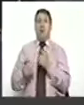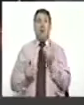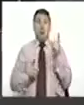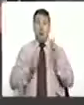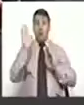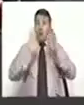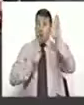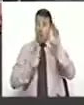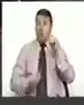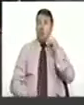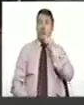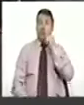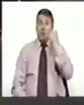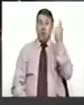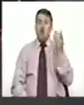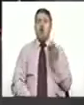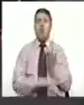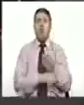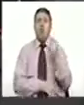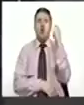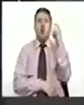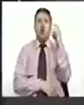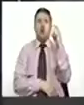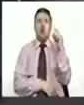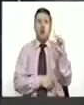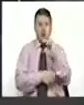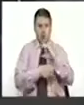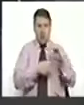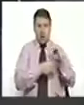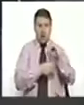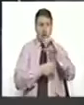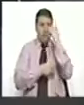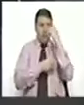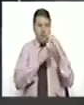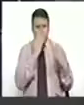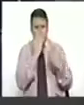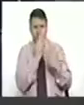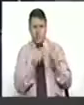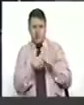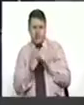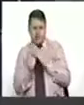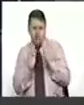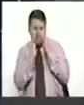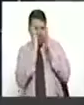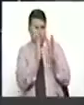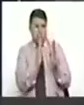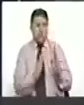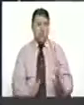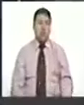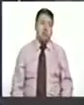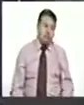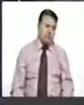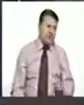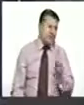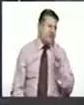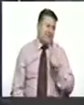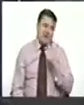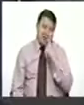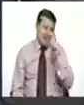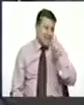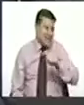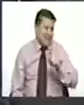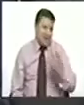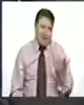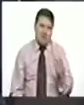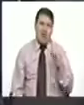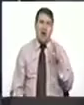Iván Duque ha propuesto Cúcuta como ciudad franca durante un largo periodo. Es necesario en